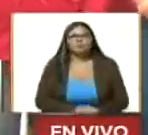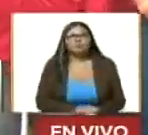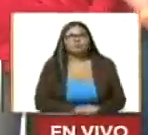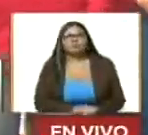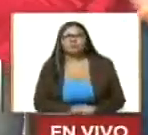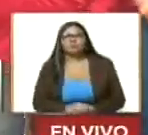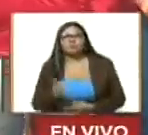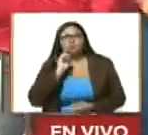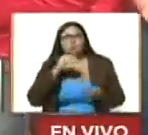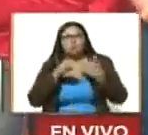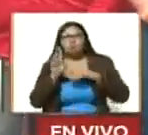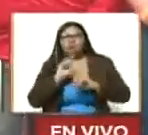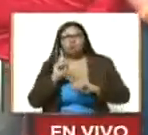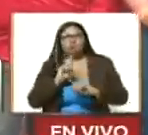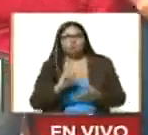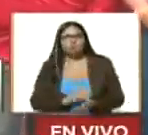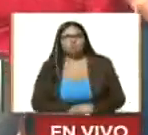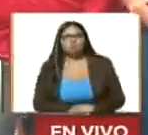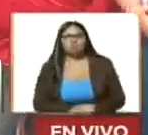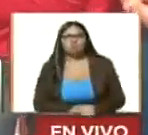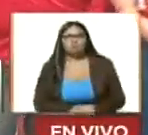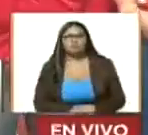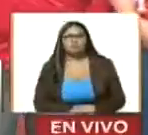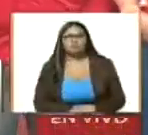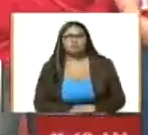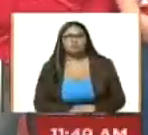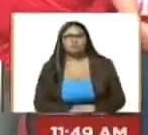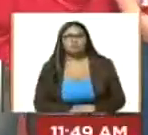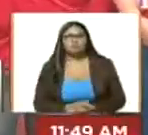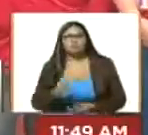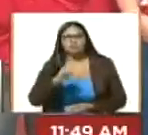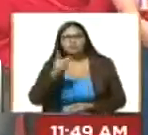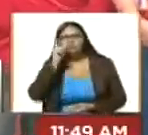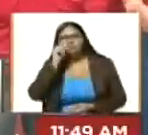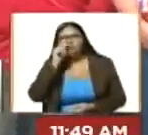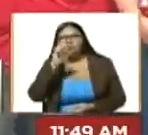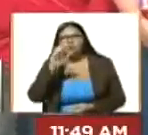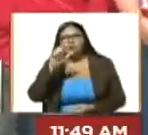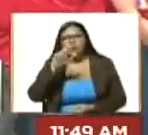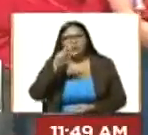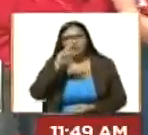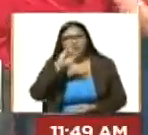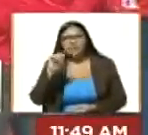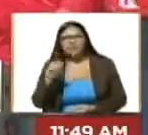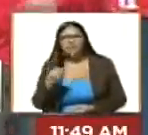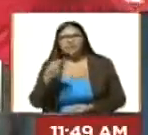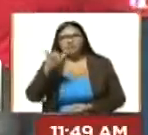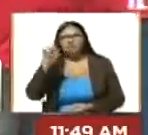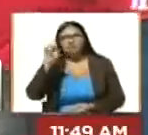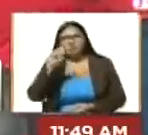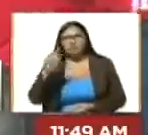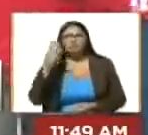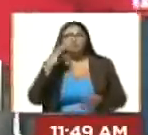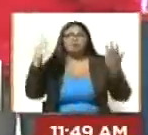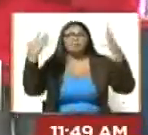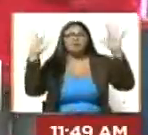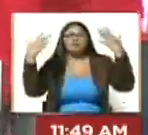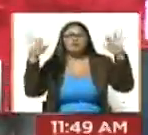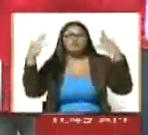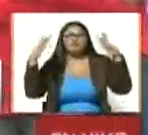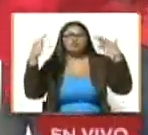salgo, no, no salgo. No salgo, ¿ves? Esos muchachos, Elvis y Olisbert, un aplauso para la juventud bolivariana,